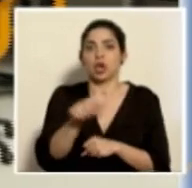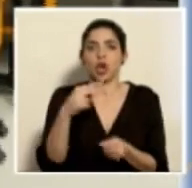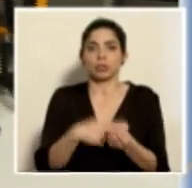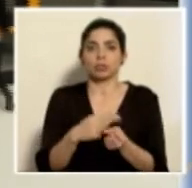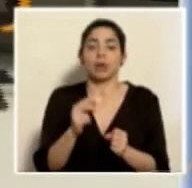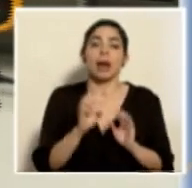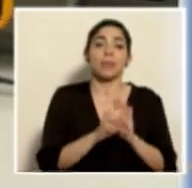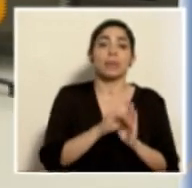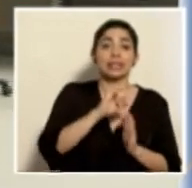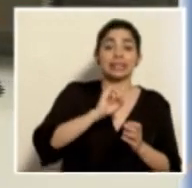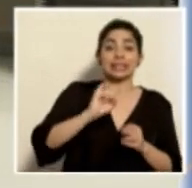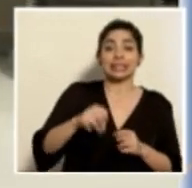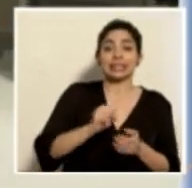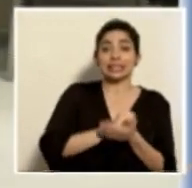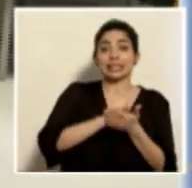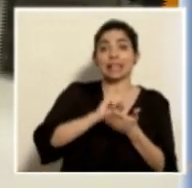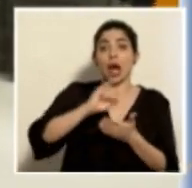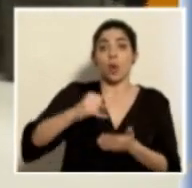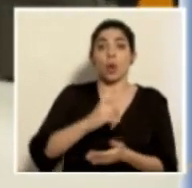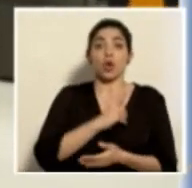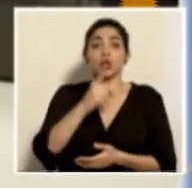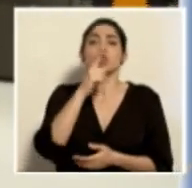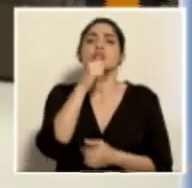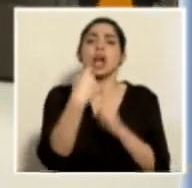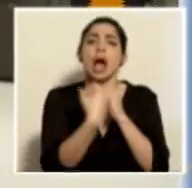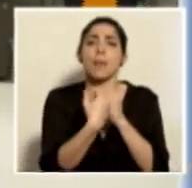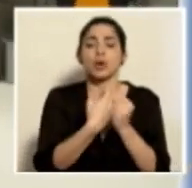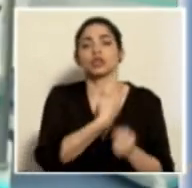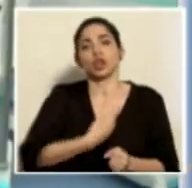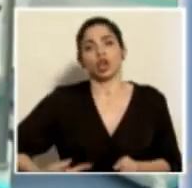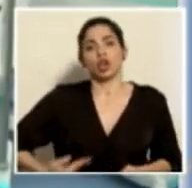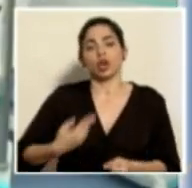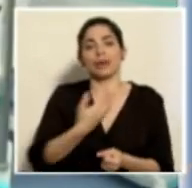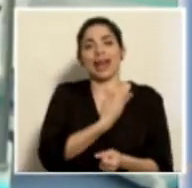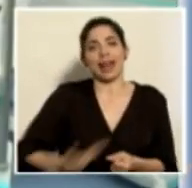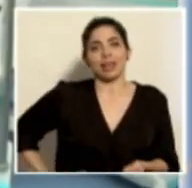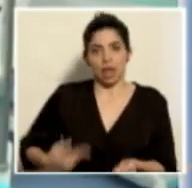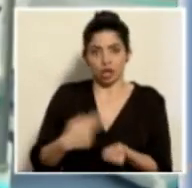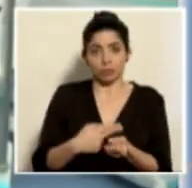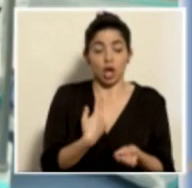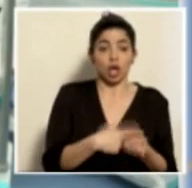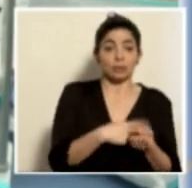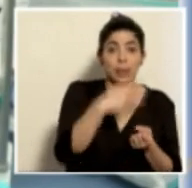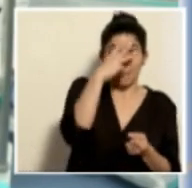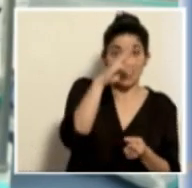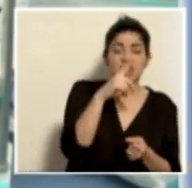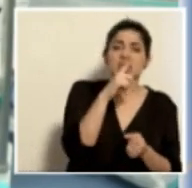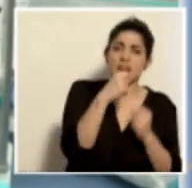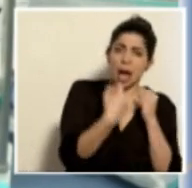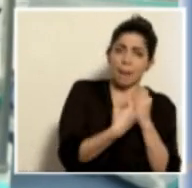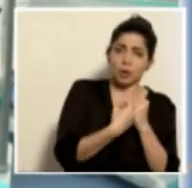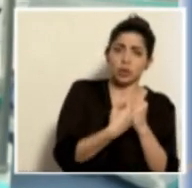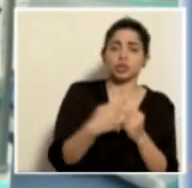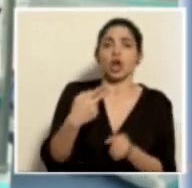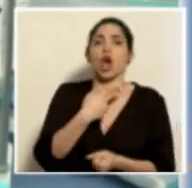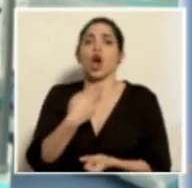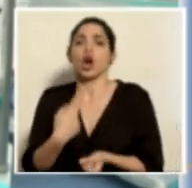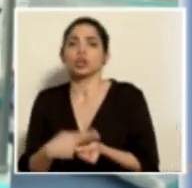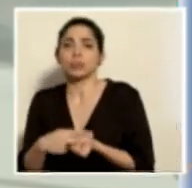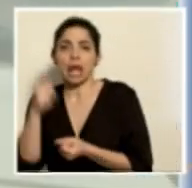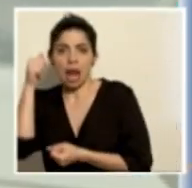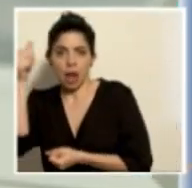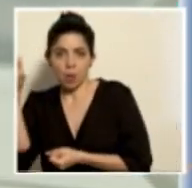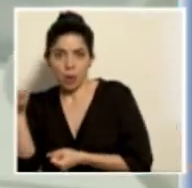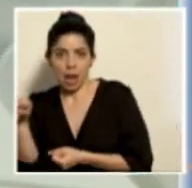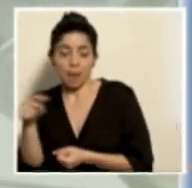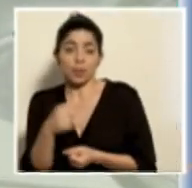San Juan de Dios será apoyado por el Hospital de Heredia, el Hospital México será apoyado por el Hospital de Alajuela